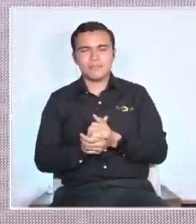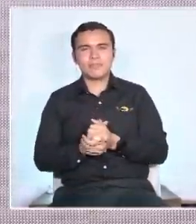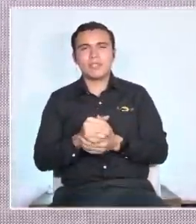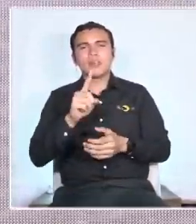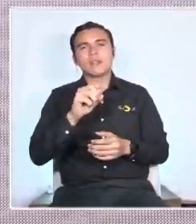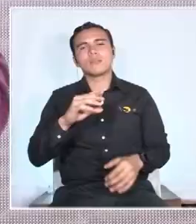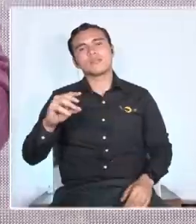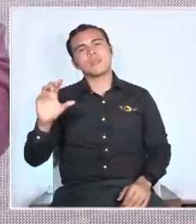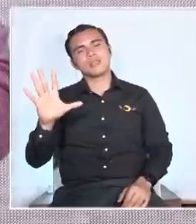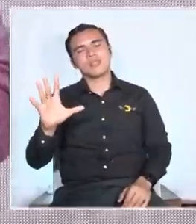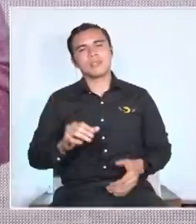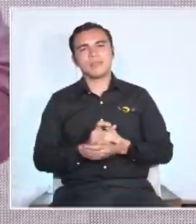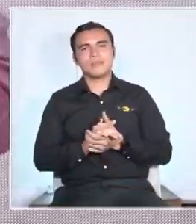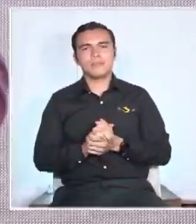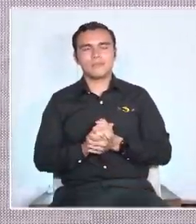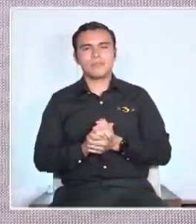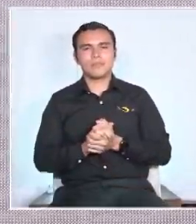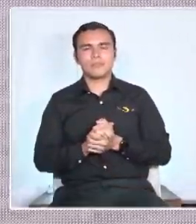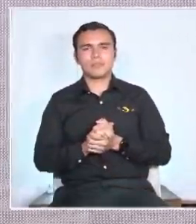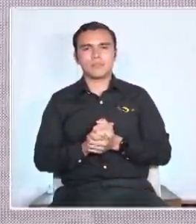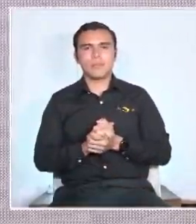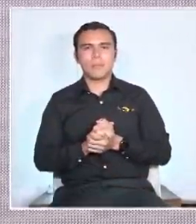usted tiene Biblia, búsquelo.